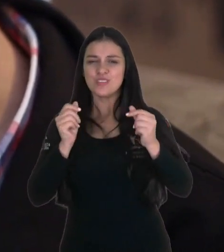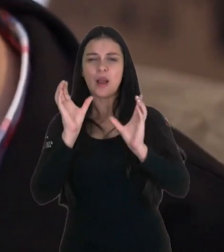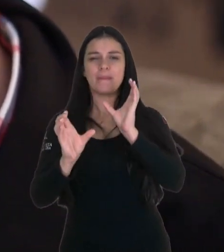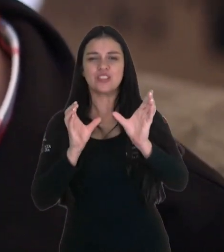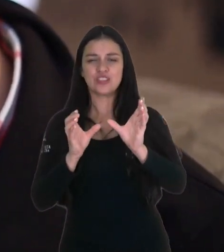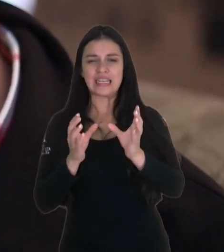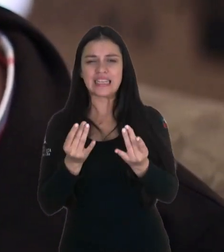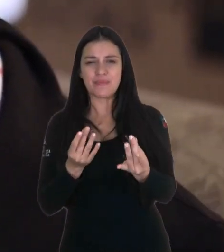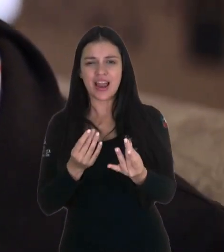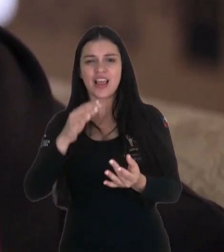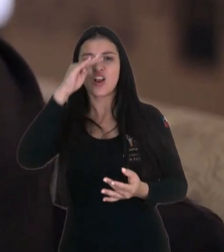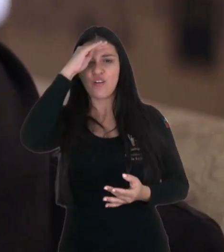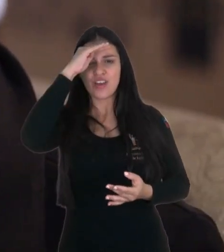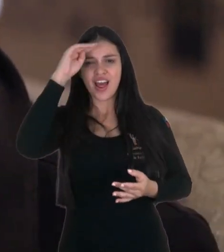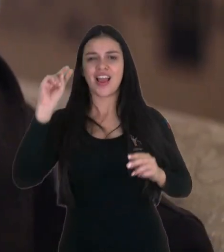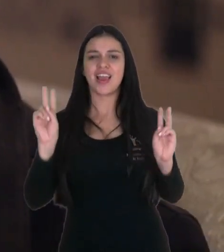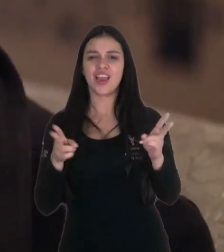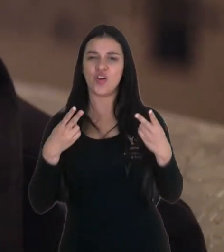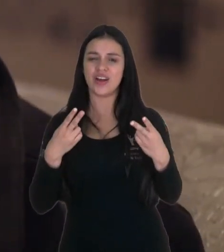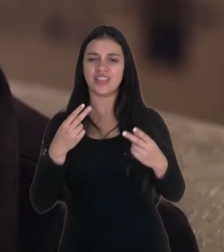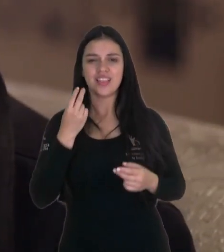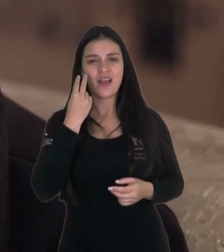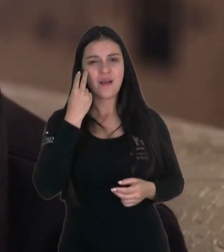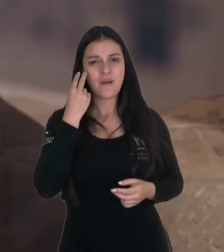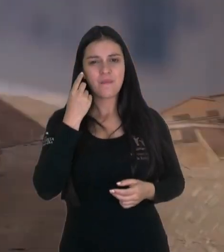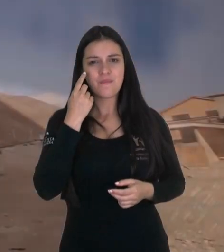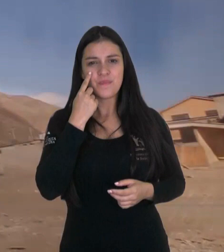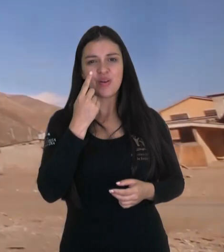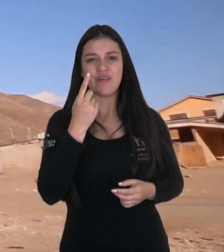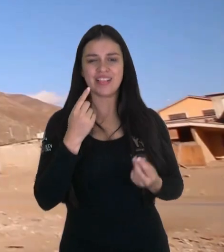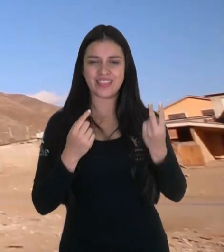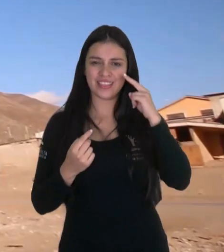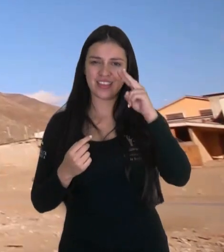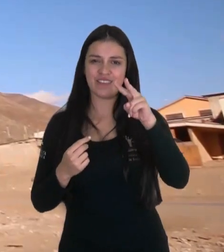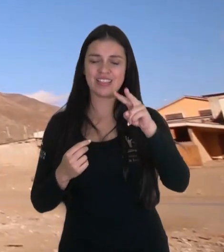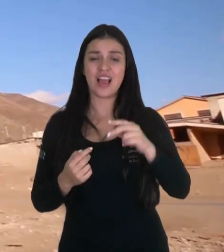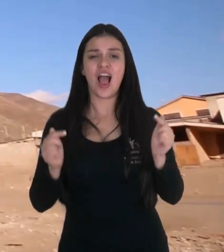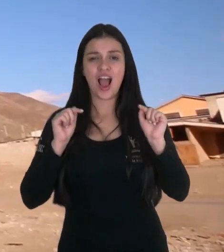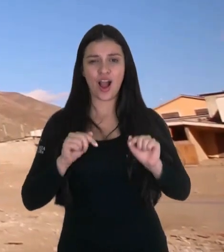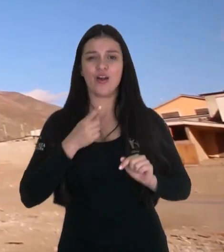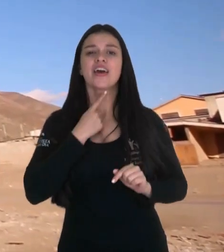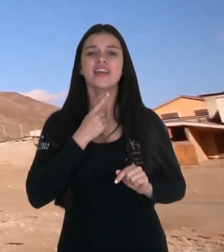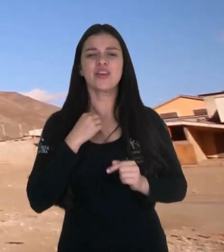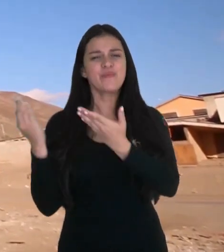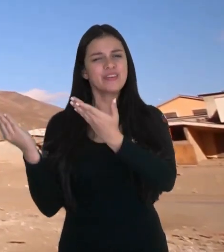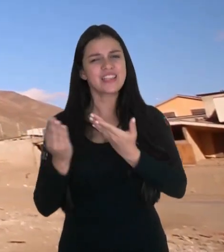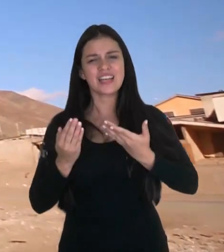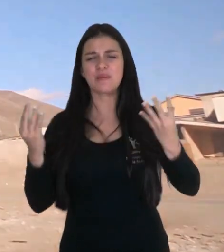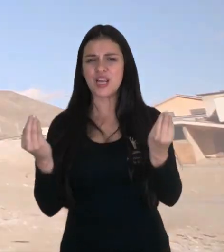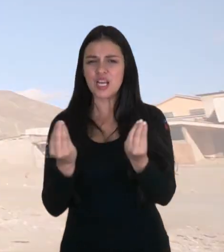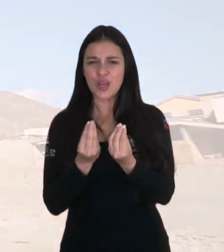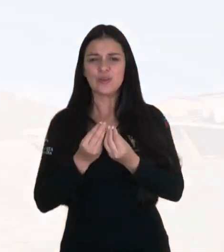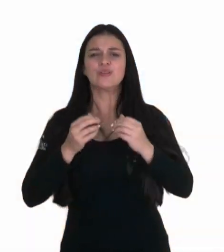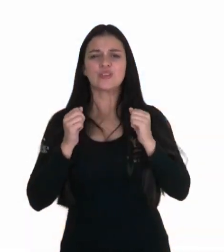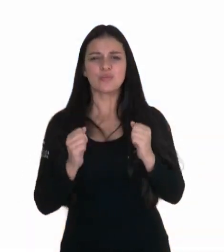Jehová. Probad y ved. Ahora quiero invitarte para que juntos podamos